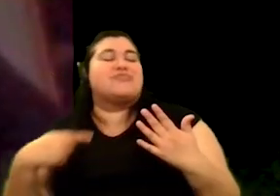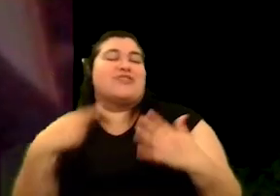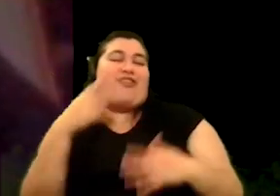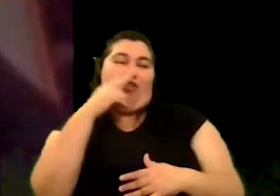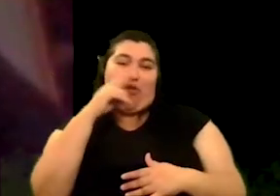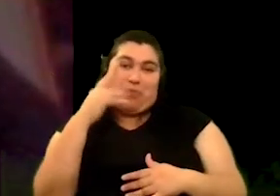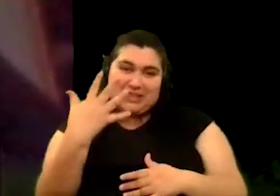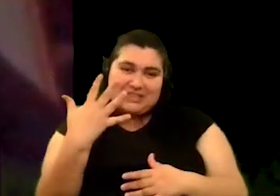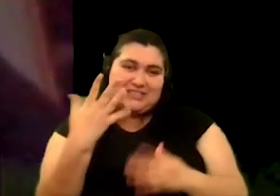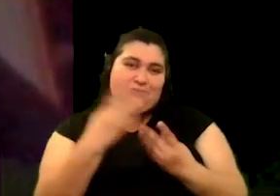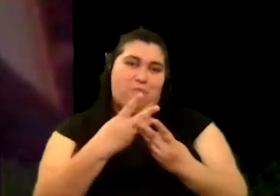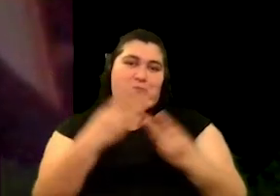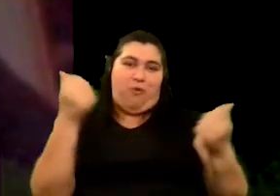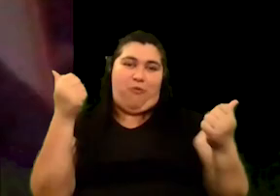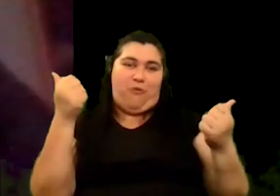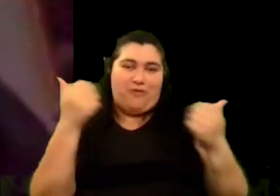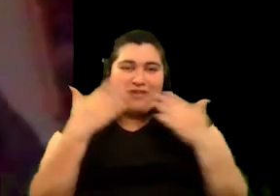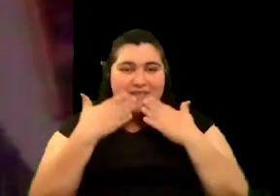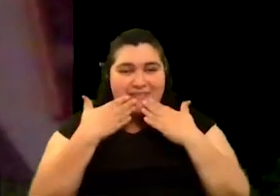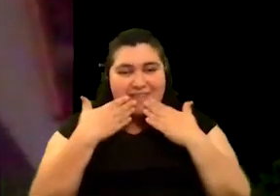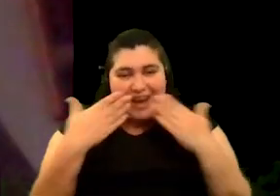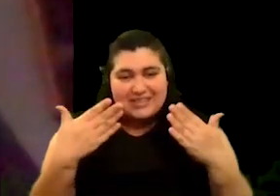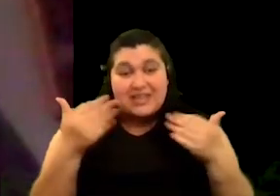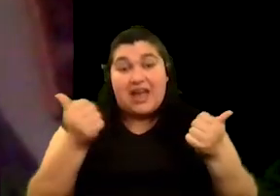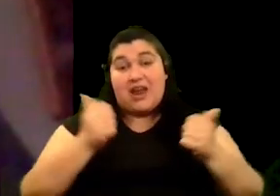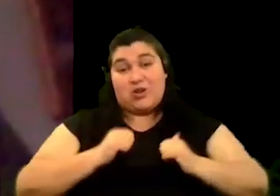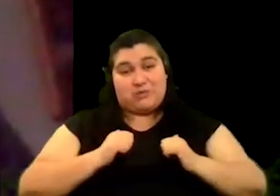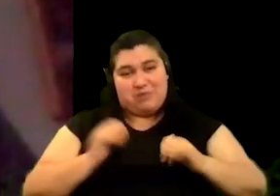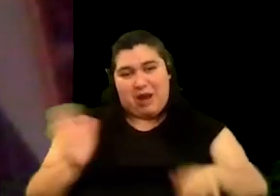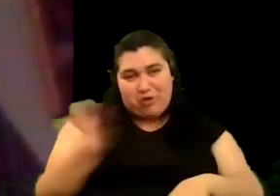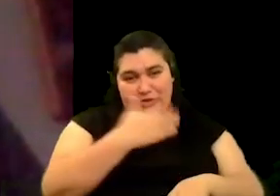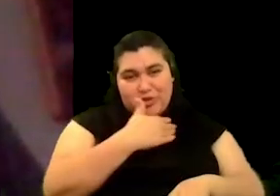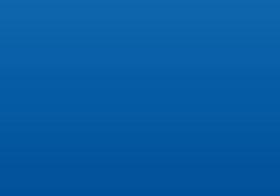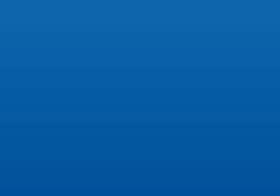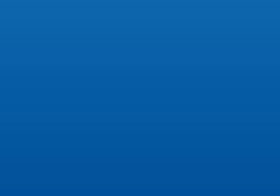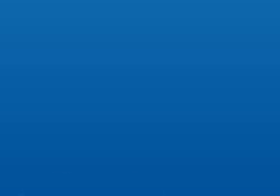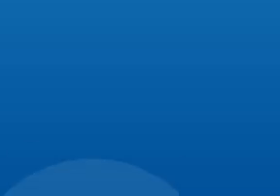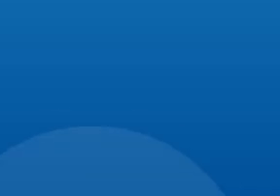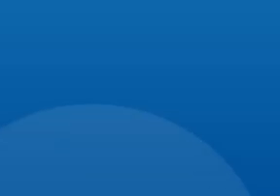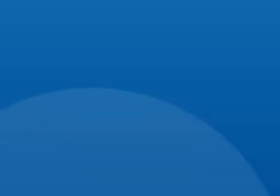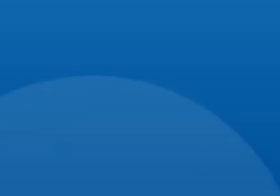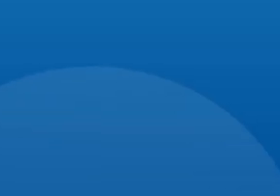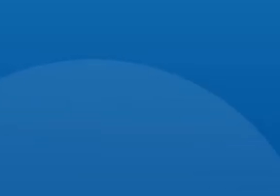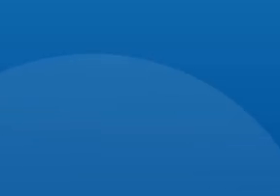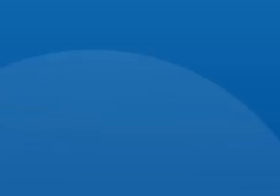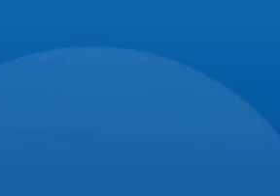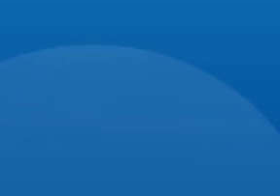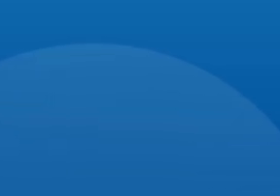2025 y bueno, los esperamos a todos. Muchísimas gracias.